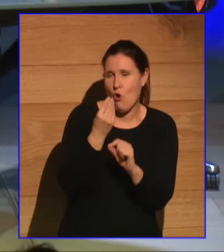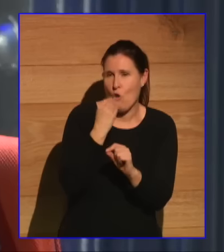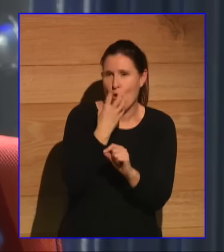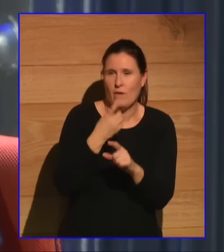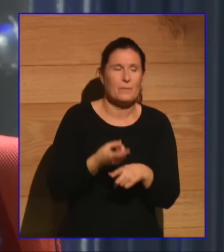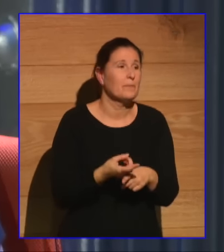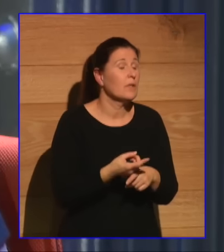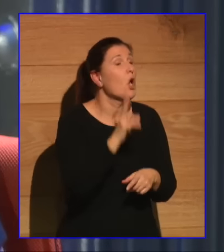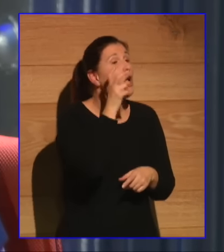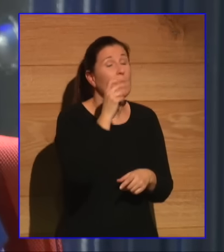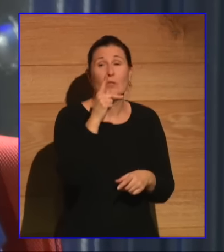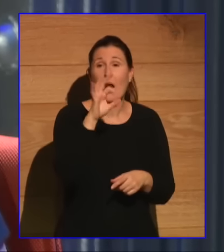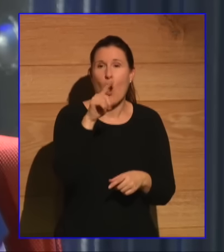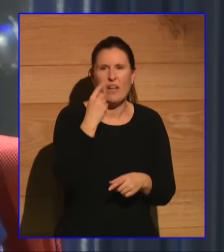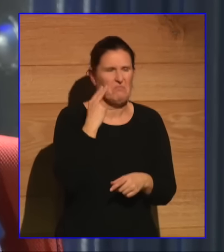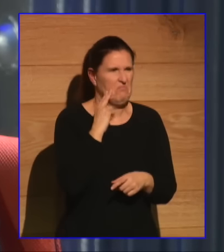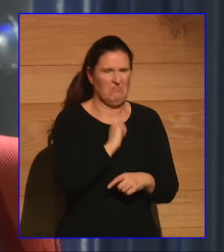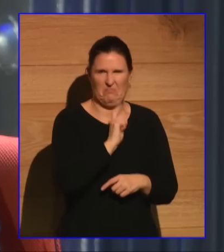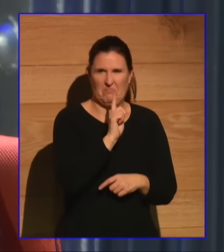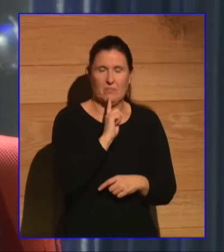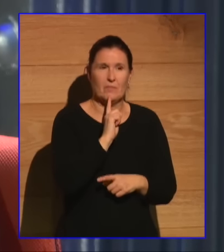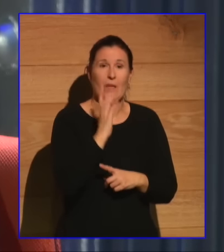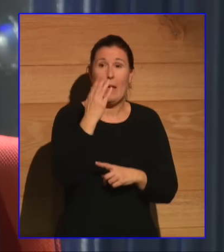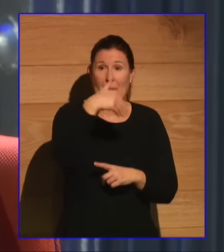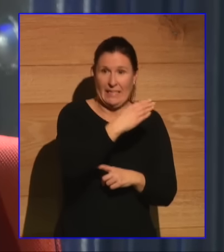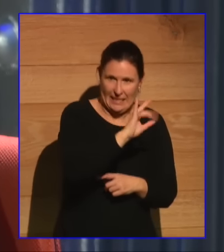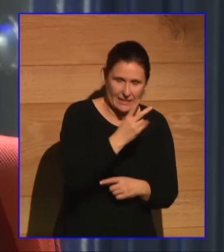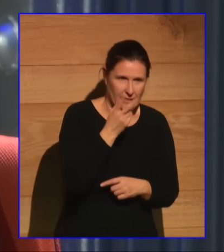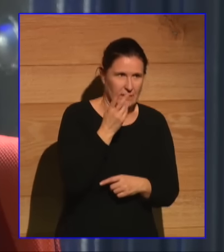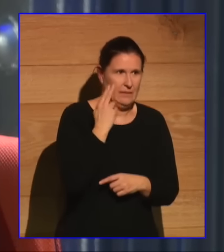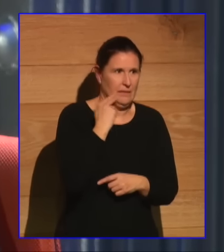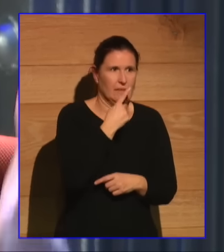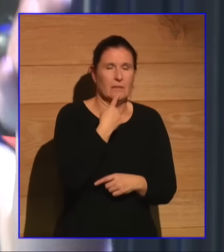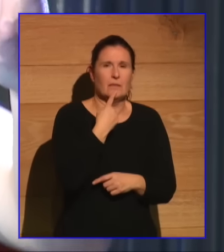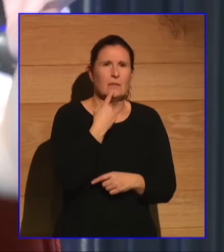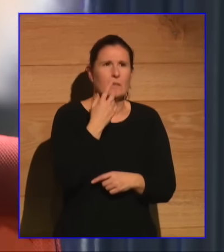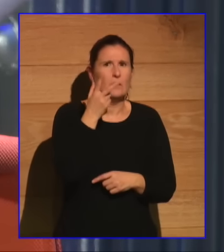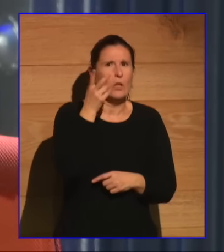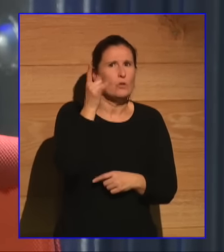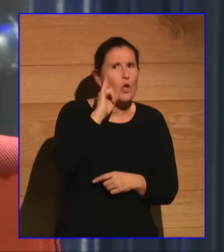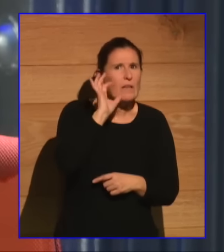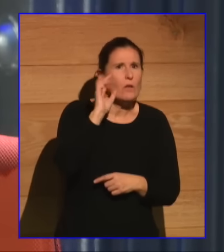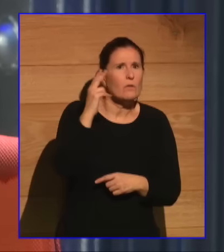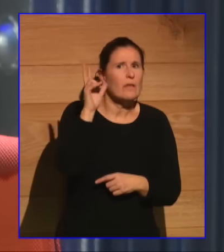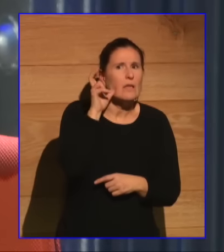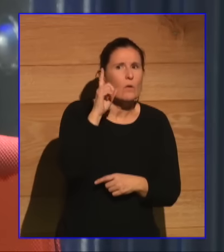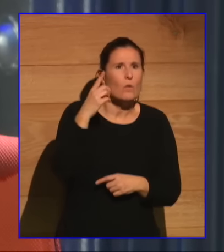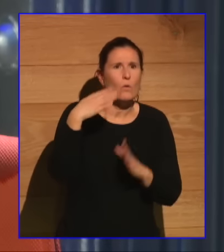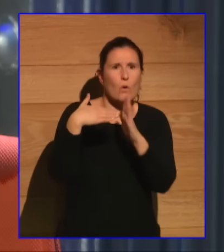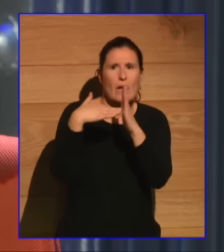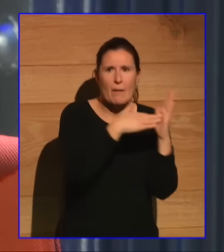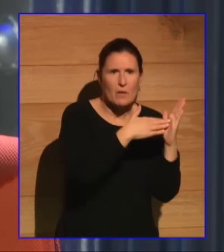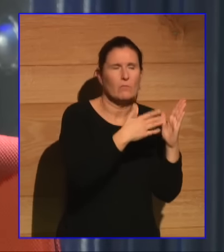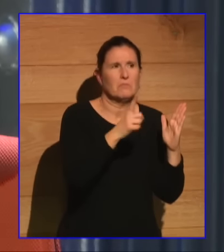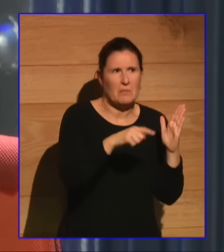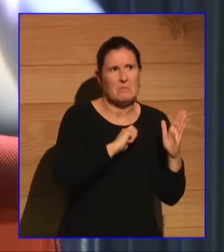y no nos da miedo. No. Nos da miedo una ballena, el sonido de un camión, como en la película es donde mezclaba el sonido